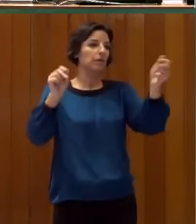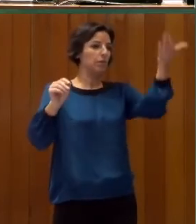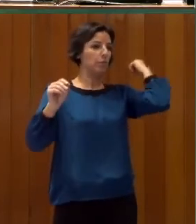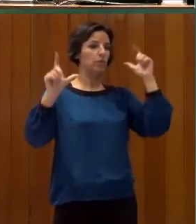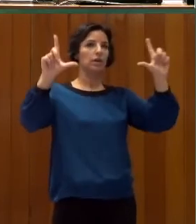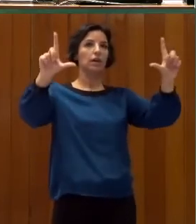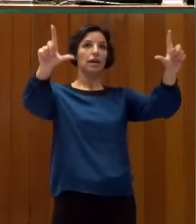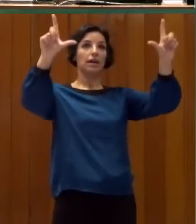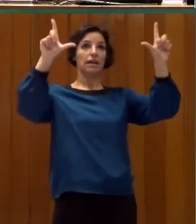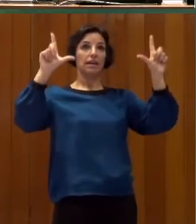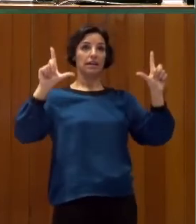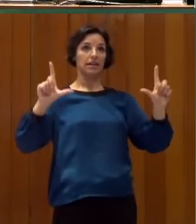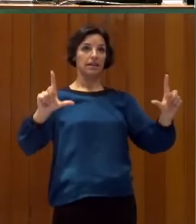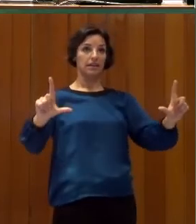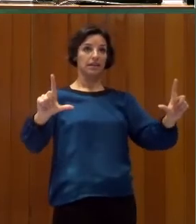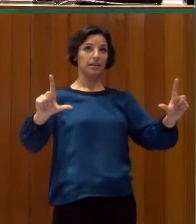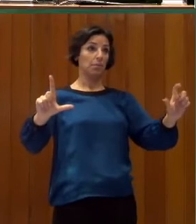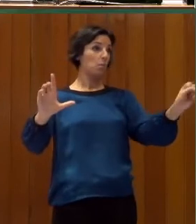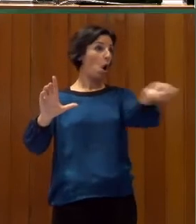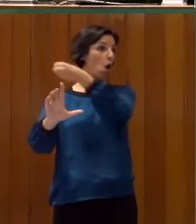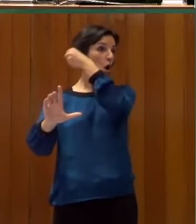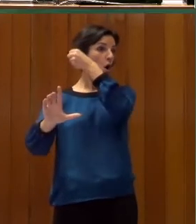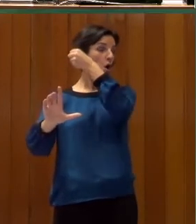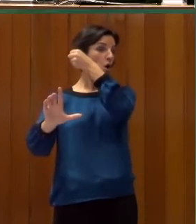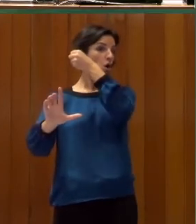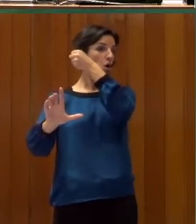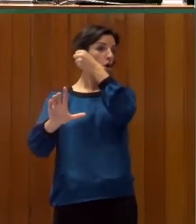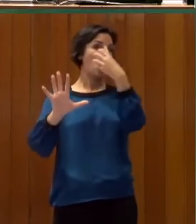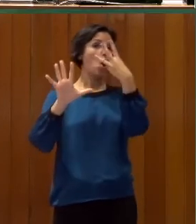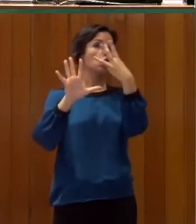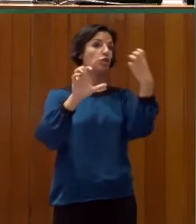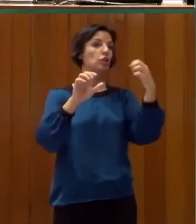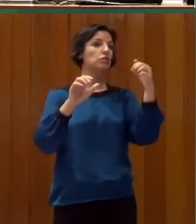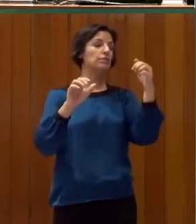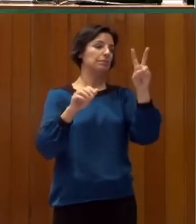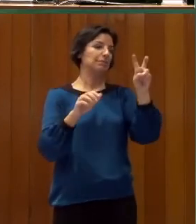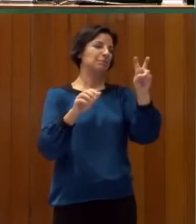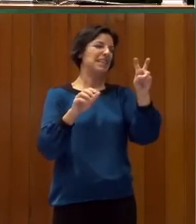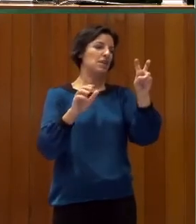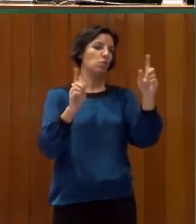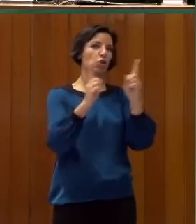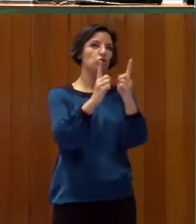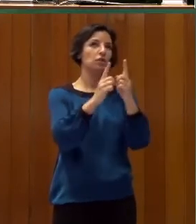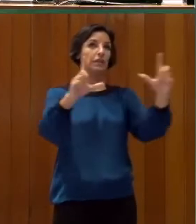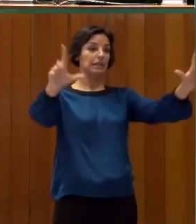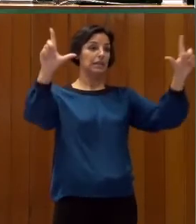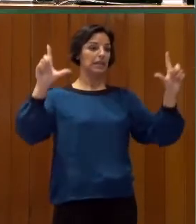tiempo. Una pantalla en blanco durante 800 milisegundos y punto de fijación.